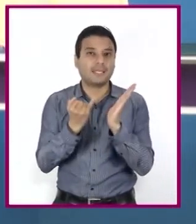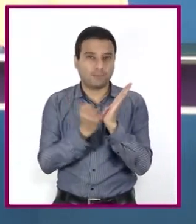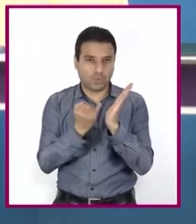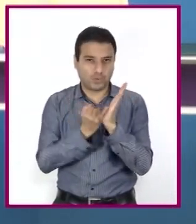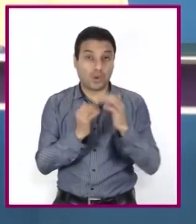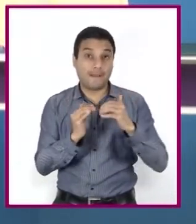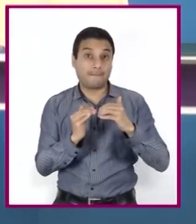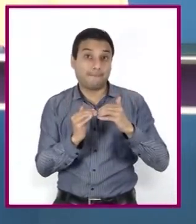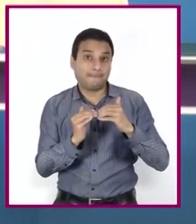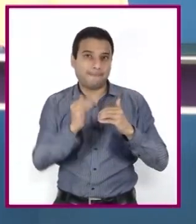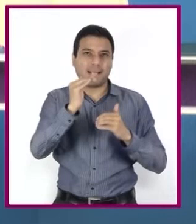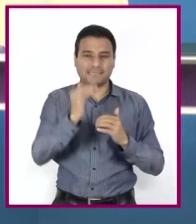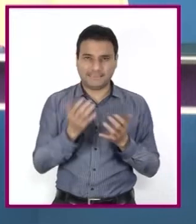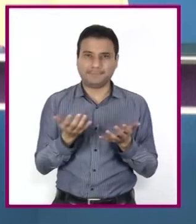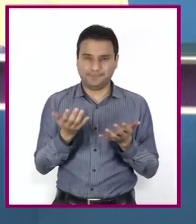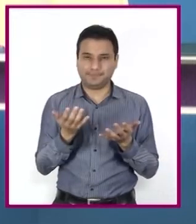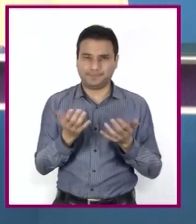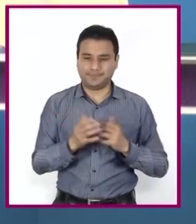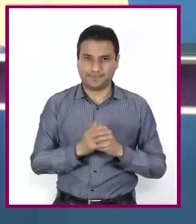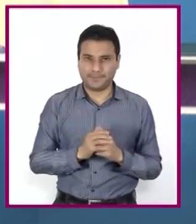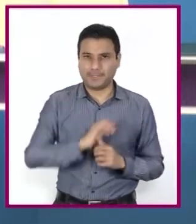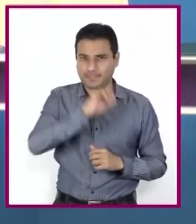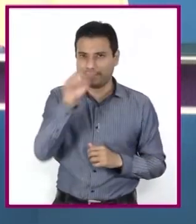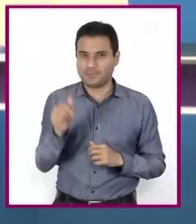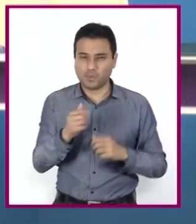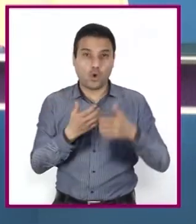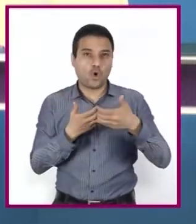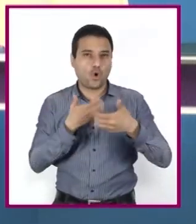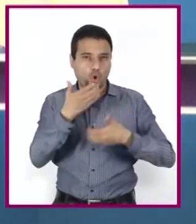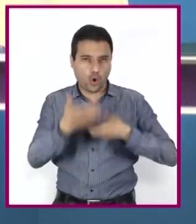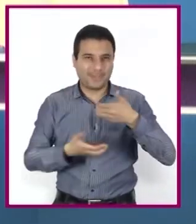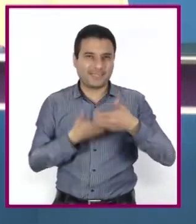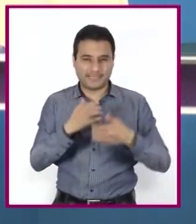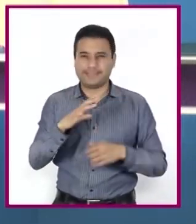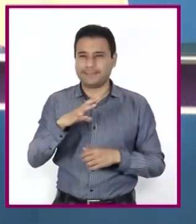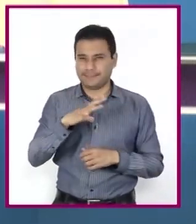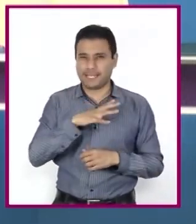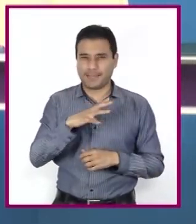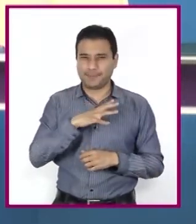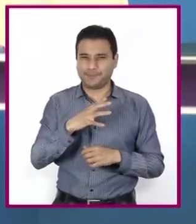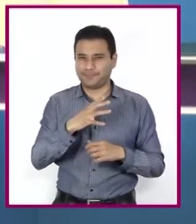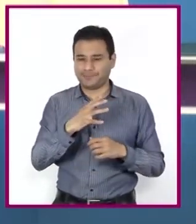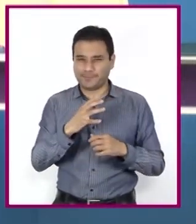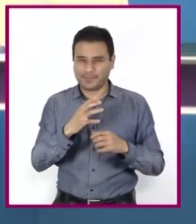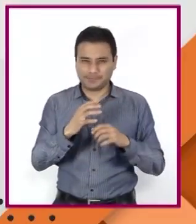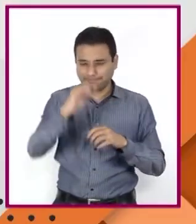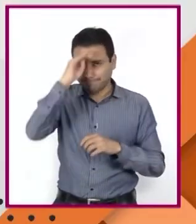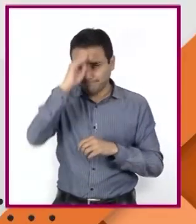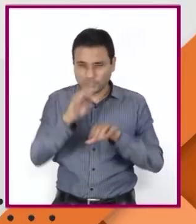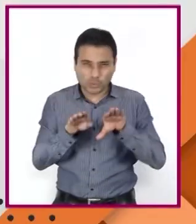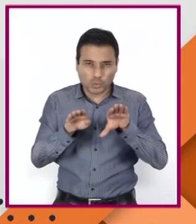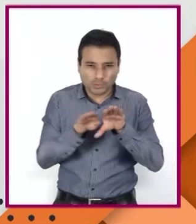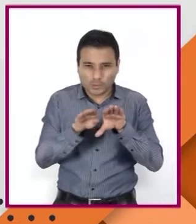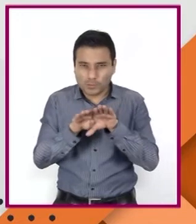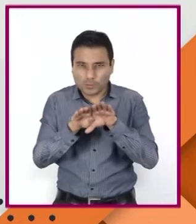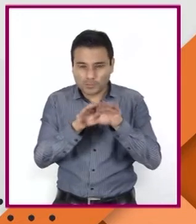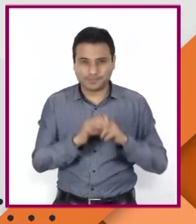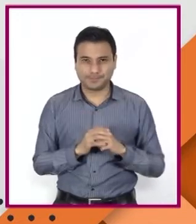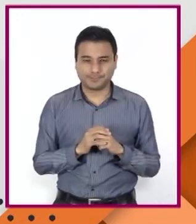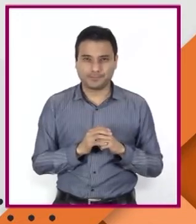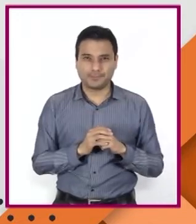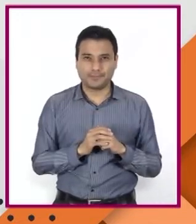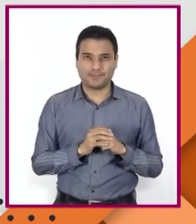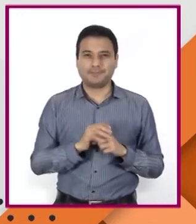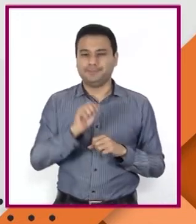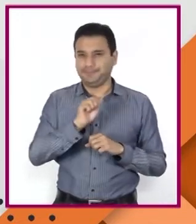los productos importados e impuso barreras comerciales, buscando proteger su industria nacional. En otras regiones